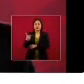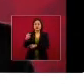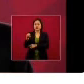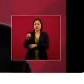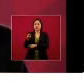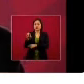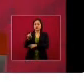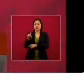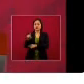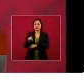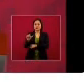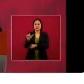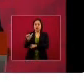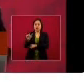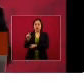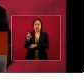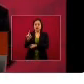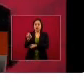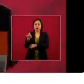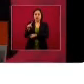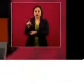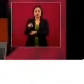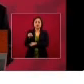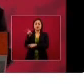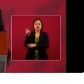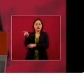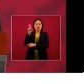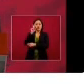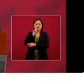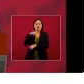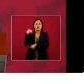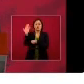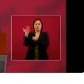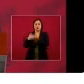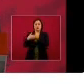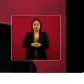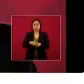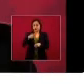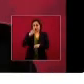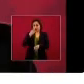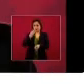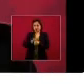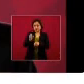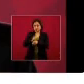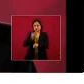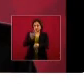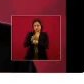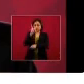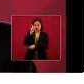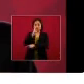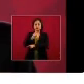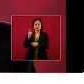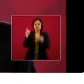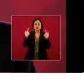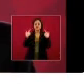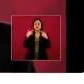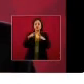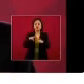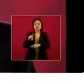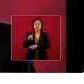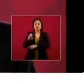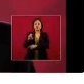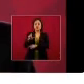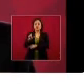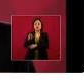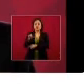desafortunadamente sí porque pues la gente que vive en los pueblos aledaños pues padeció o sigue padeciendo la situación del